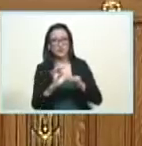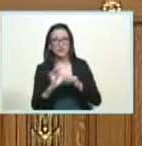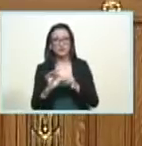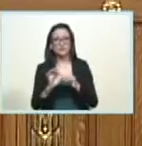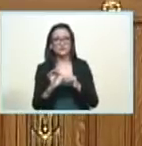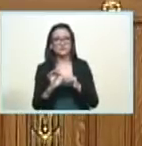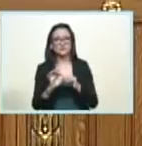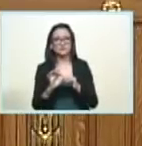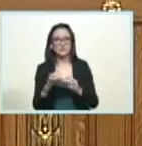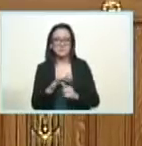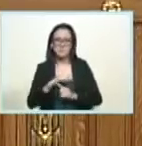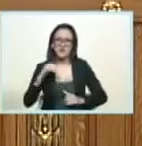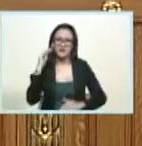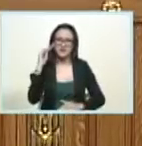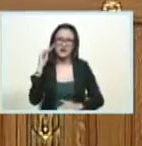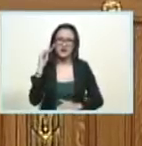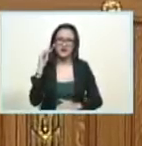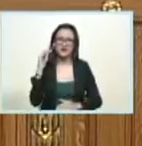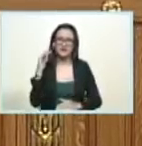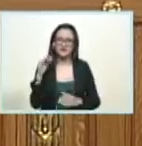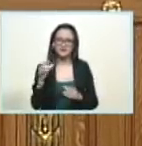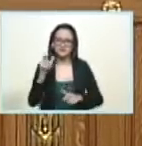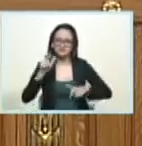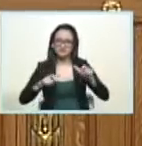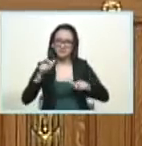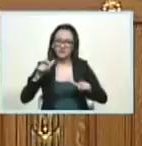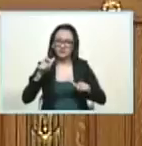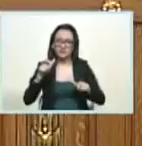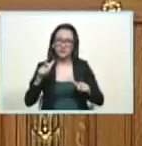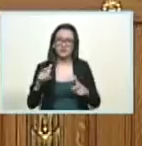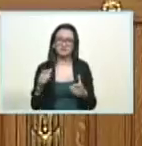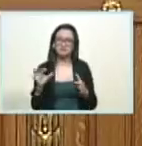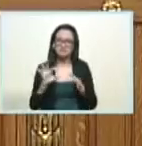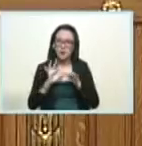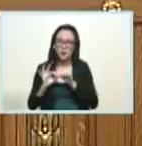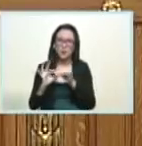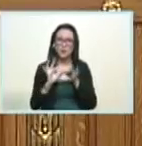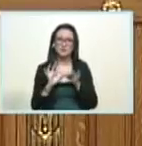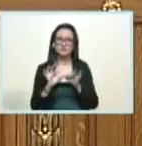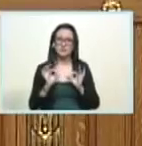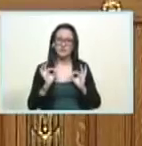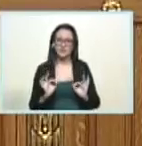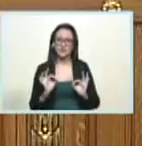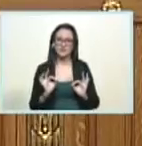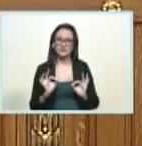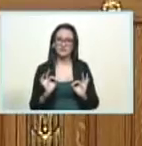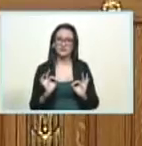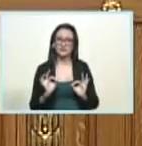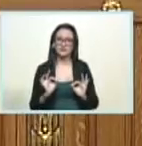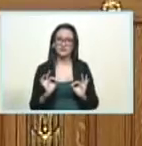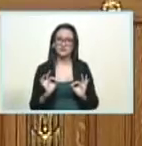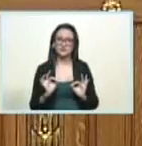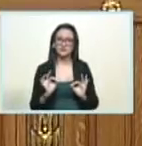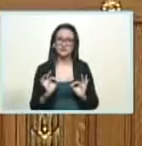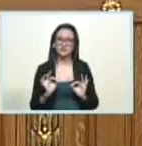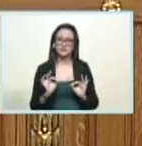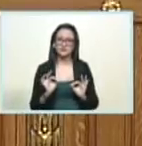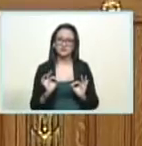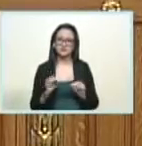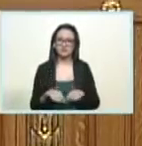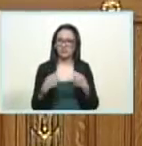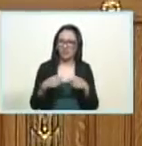Republicana Cívico-Militar o de la Unión Cívico-Militar Republicana, sólida, consolidada, sin